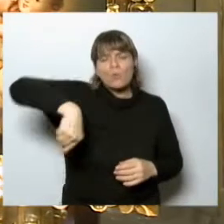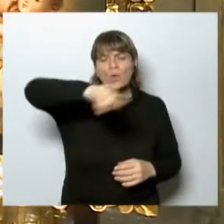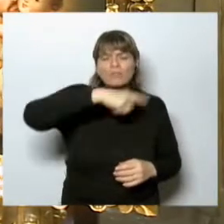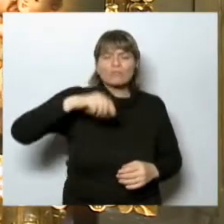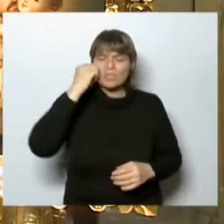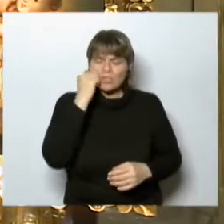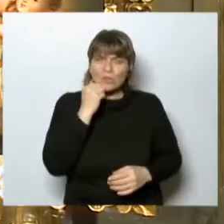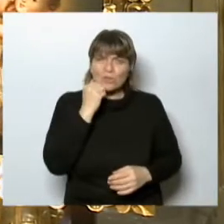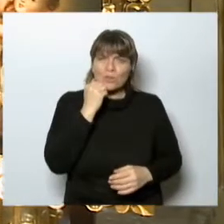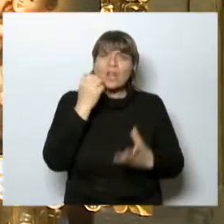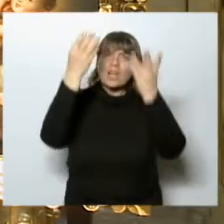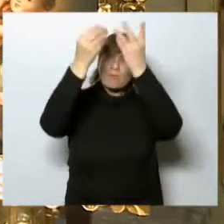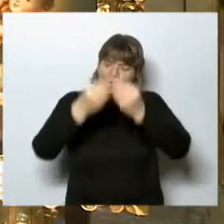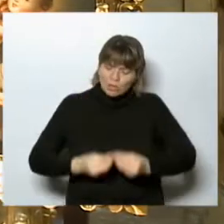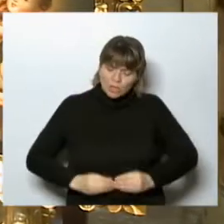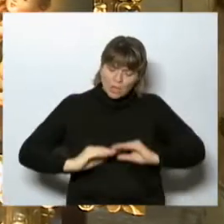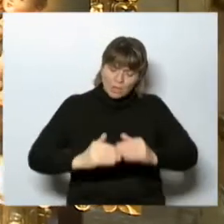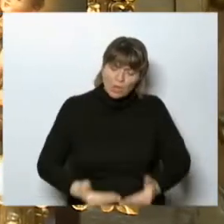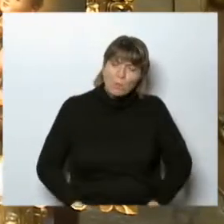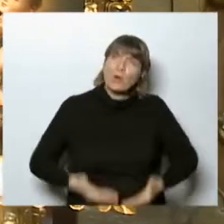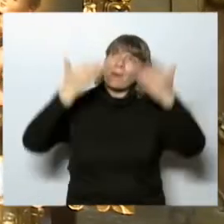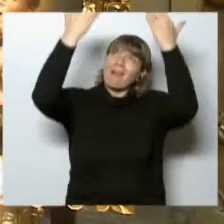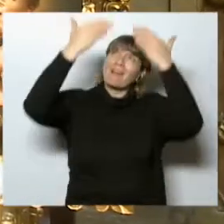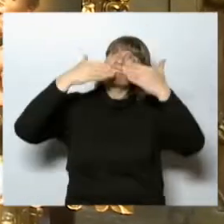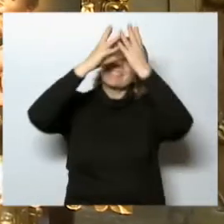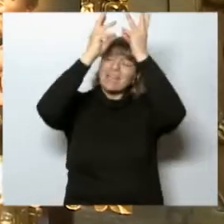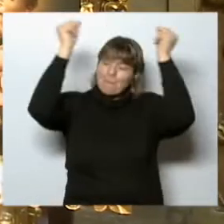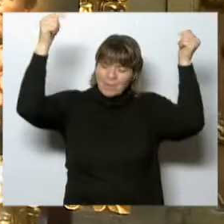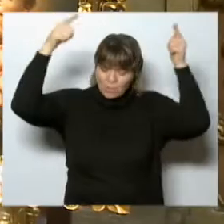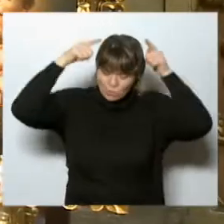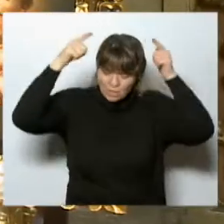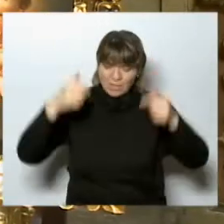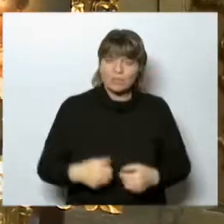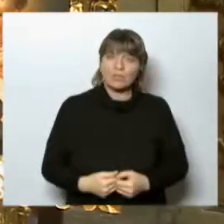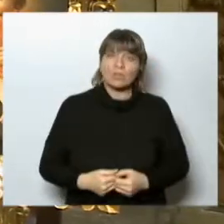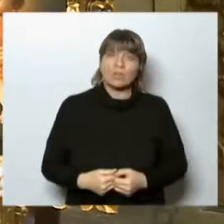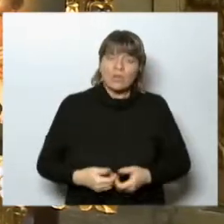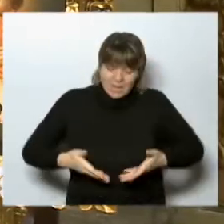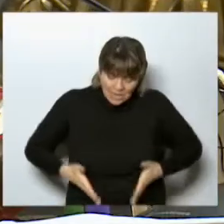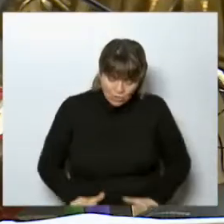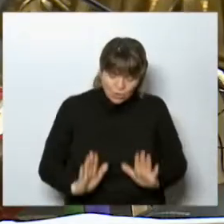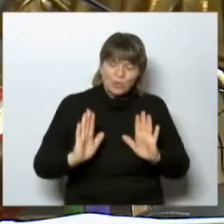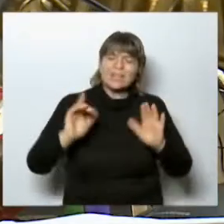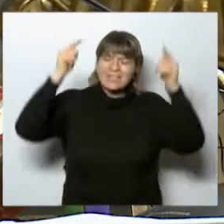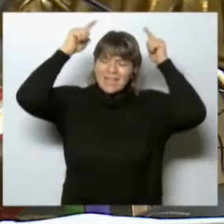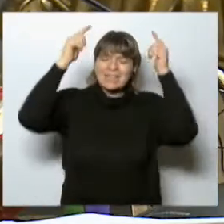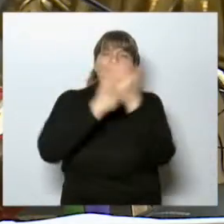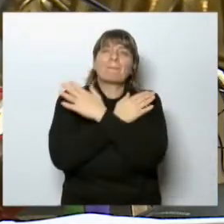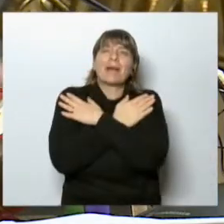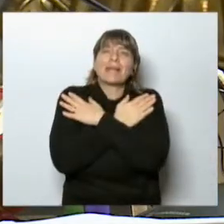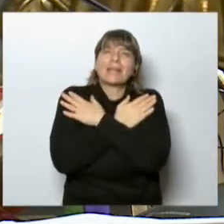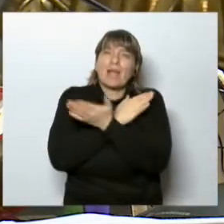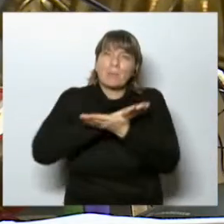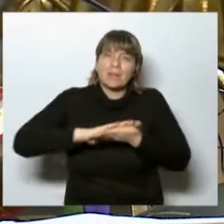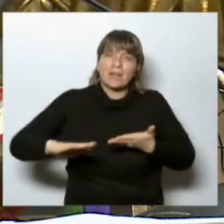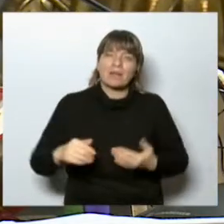y nuestro Señor, que fue concebido por obra y gracia del Espíritu Santo, nació de Santa